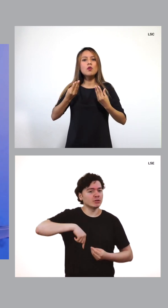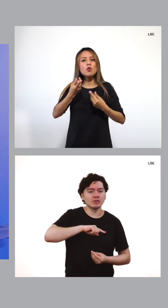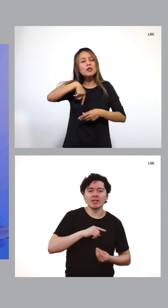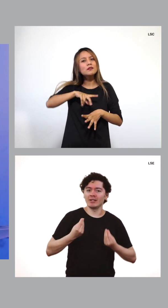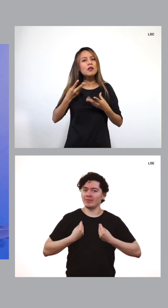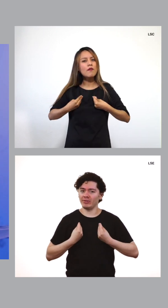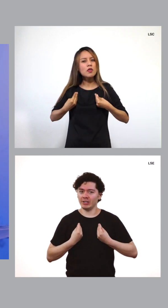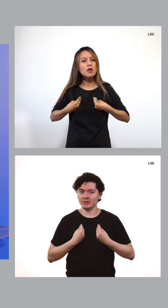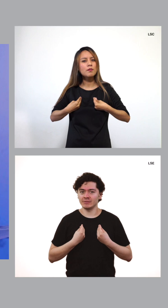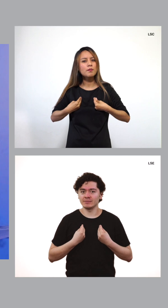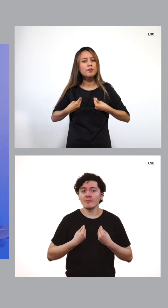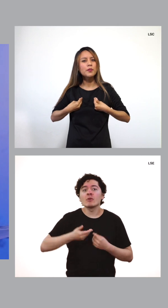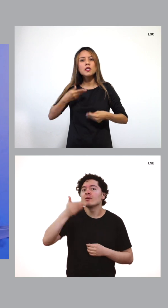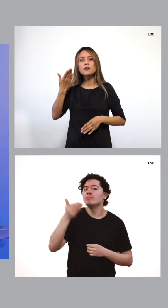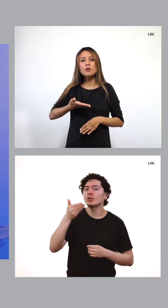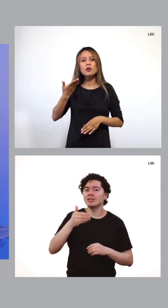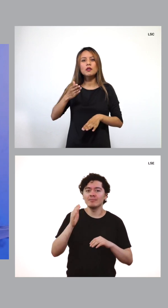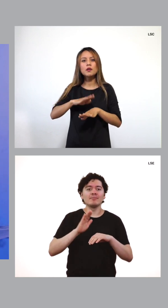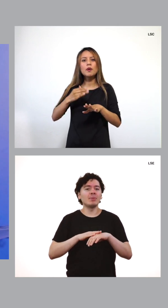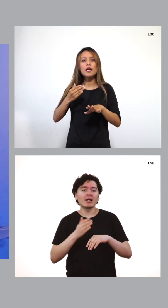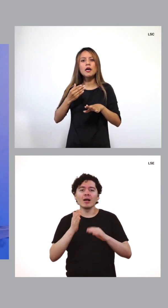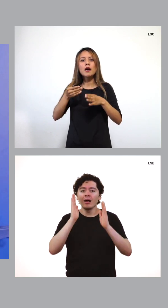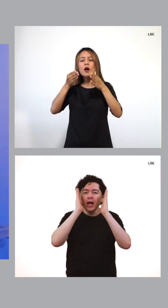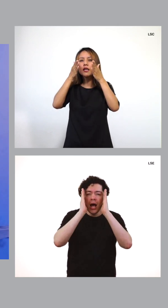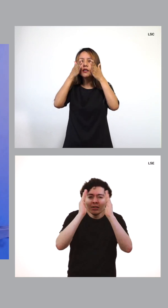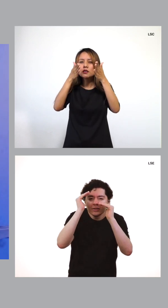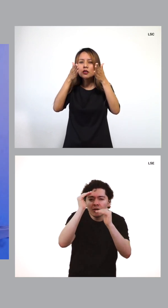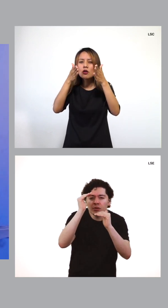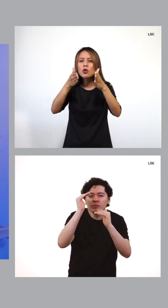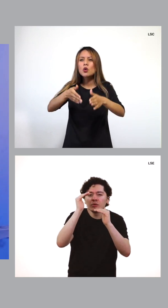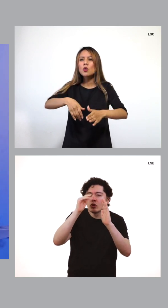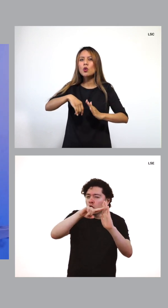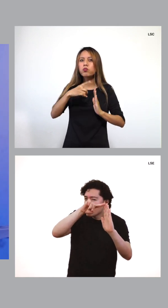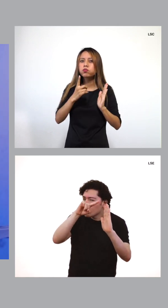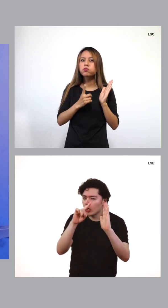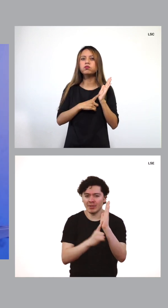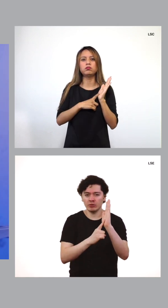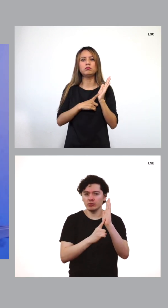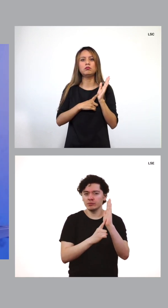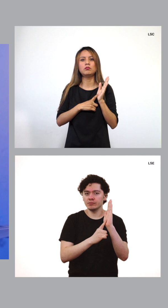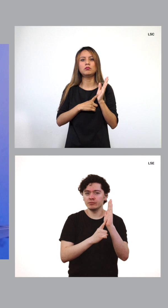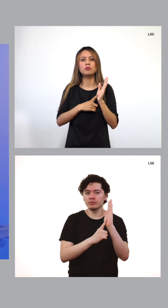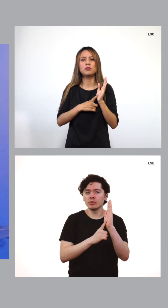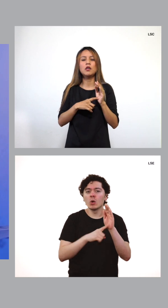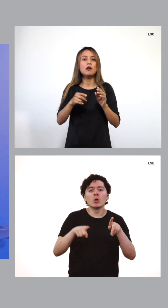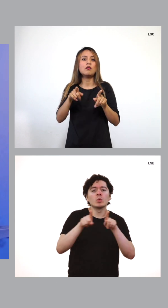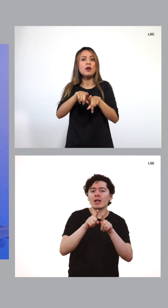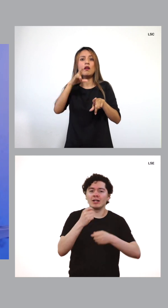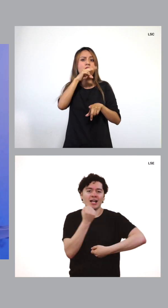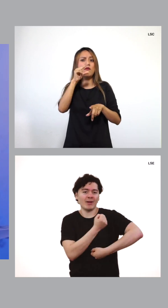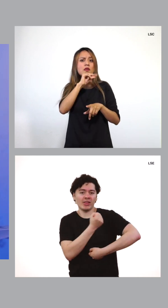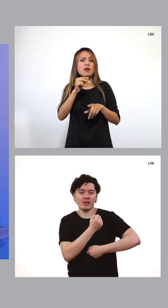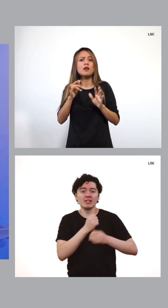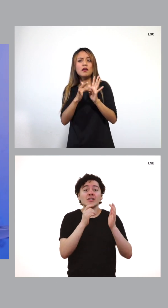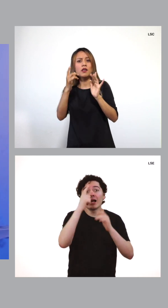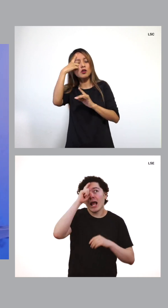prestar nuestra máxima atención. Igual que en Navidad el mundo entero presta atención a que Jesús vino para rescatarnos, para